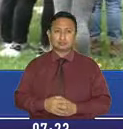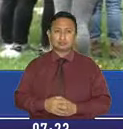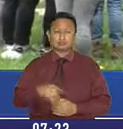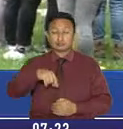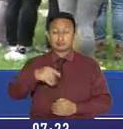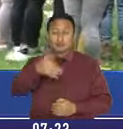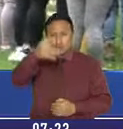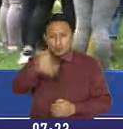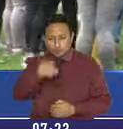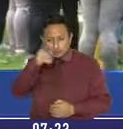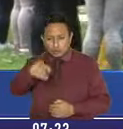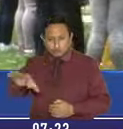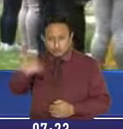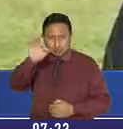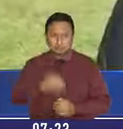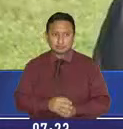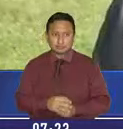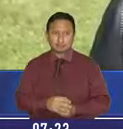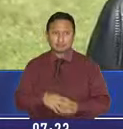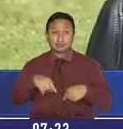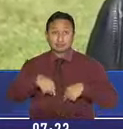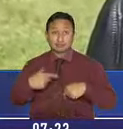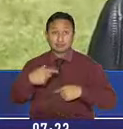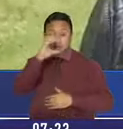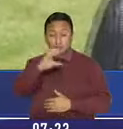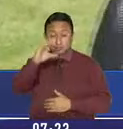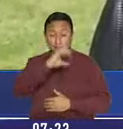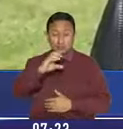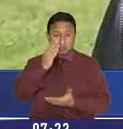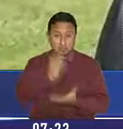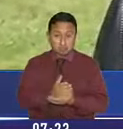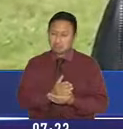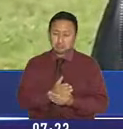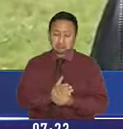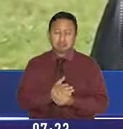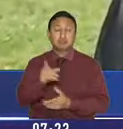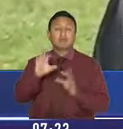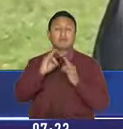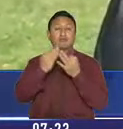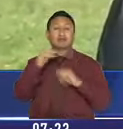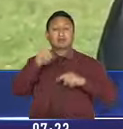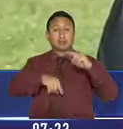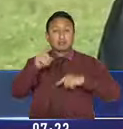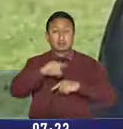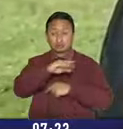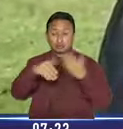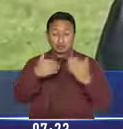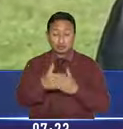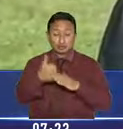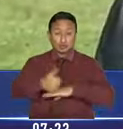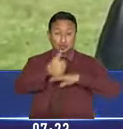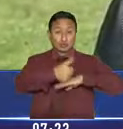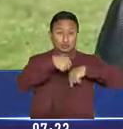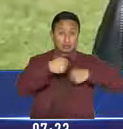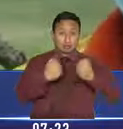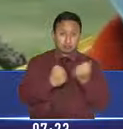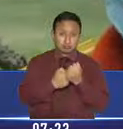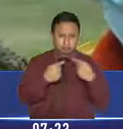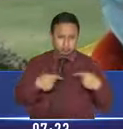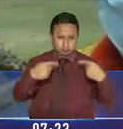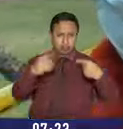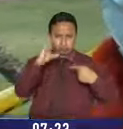la búsqueda ni un solo día, gracias a los familiares, amigos e instituciones también que nos han ayudado. Es realmente con el pueblo sayaguseño